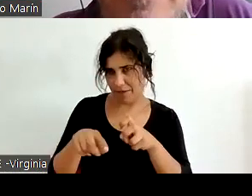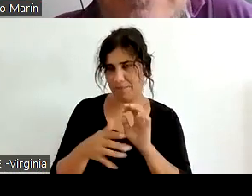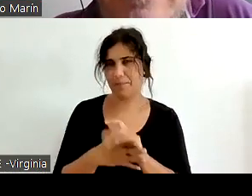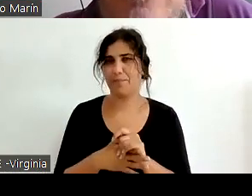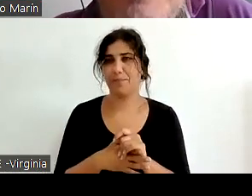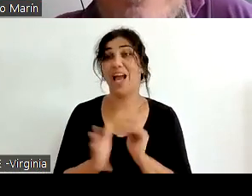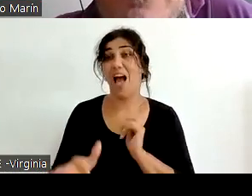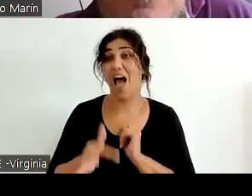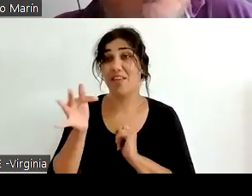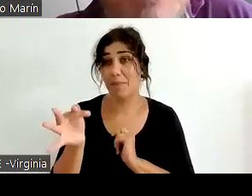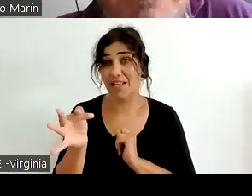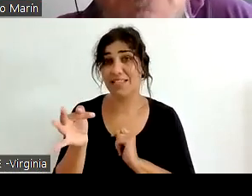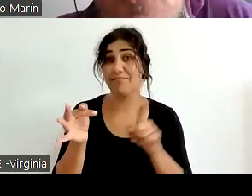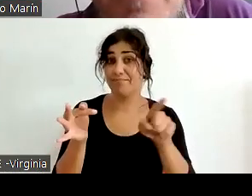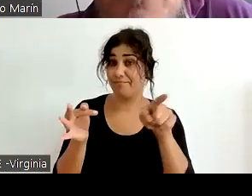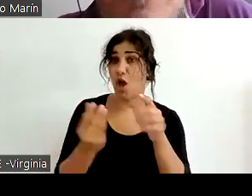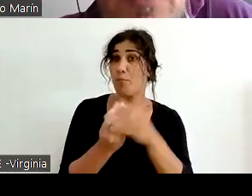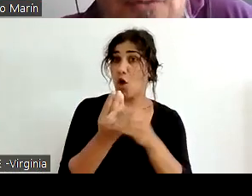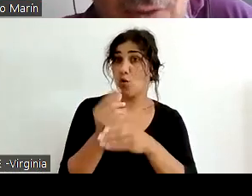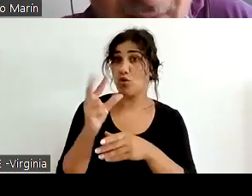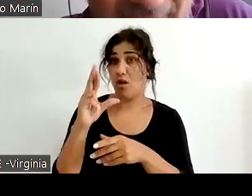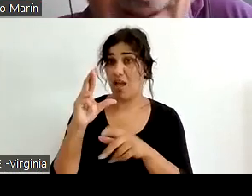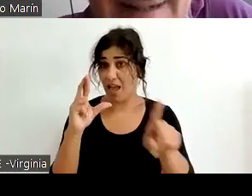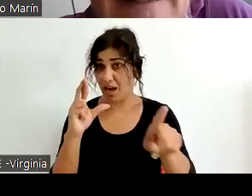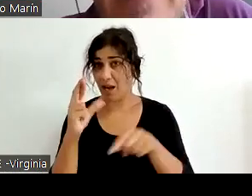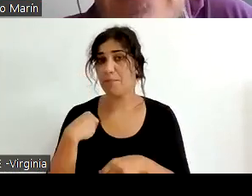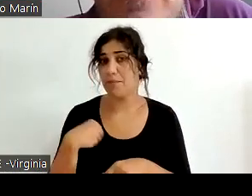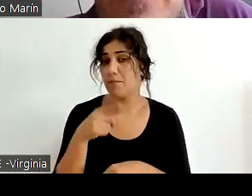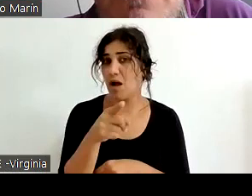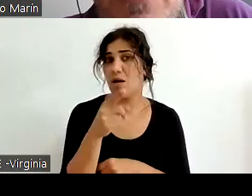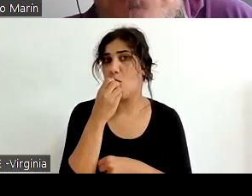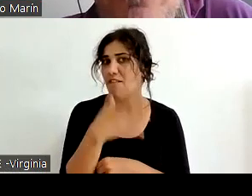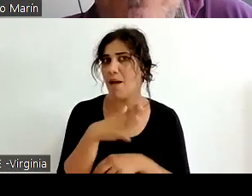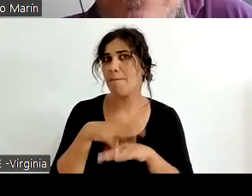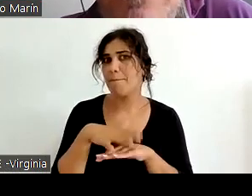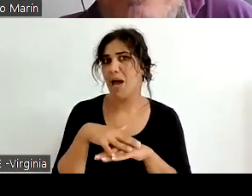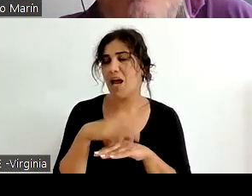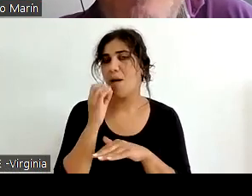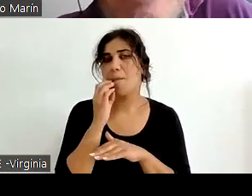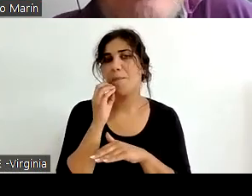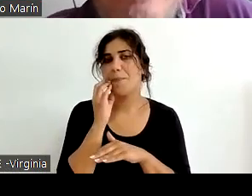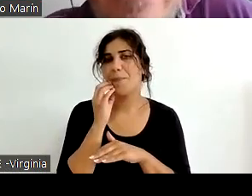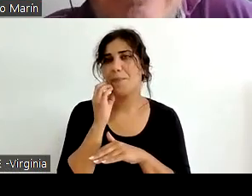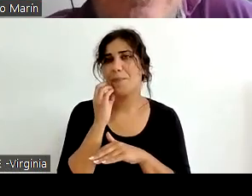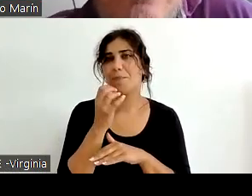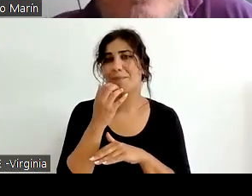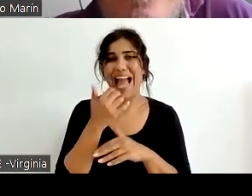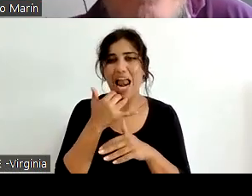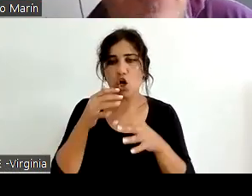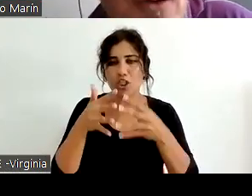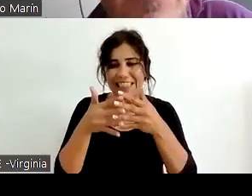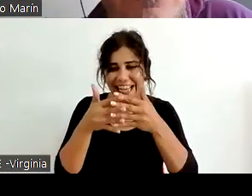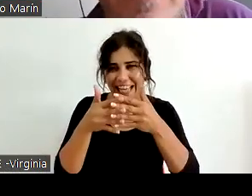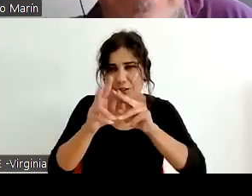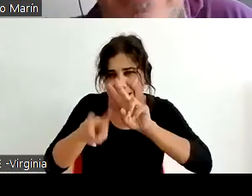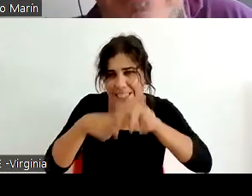además el aloe vera termoloción va muy bien cuando aparte de un proceso de regeneración, hay algo